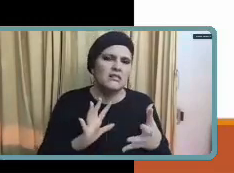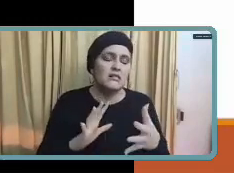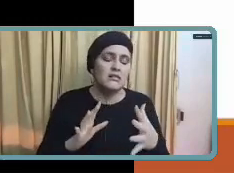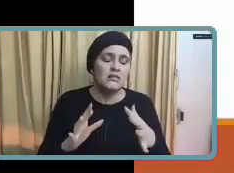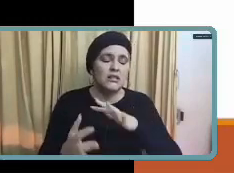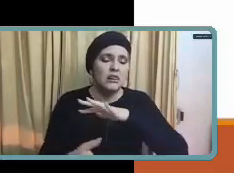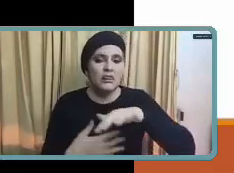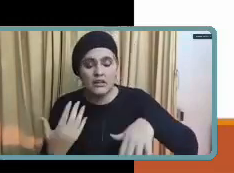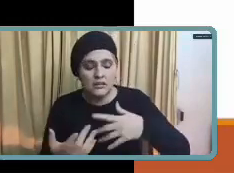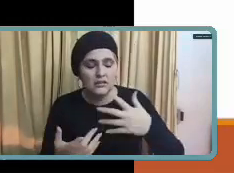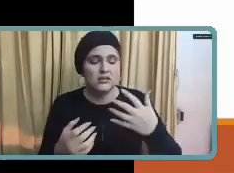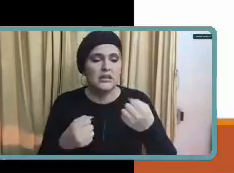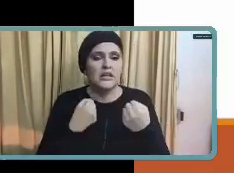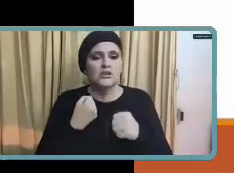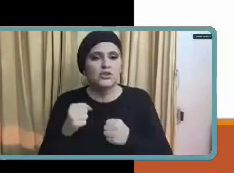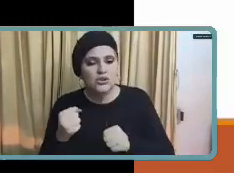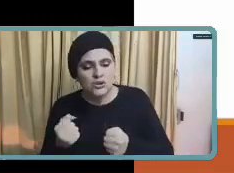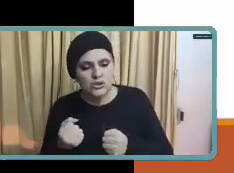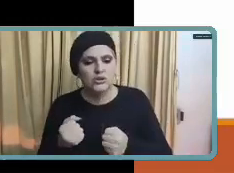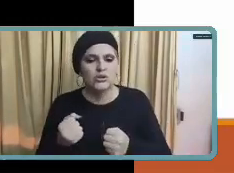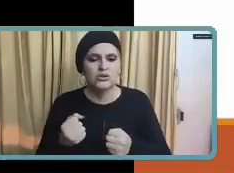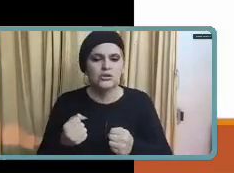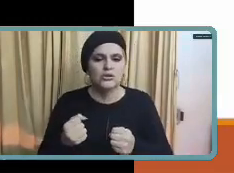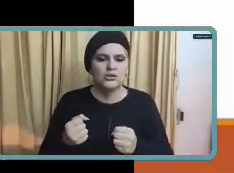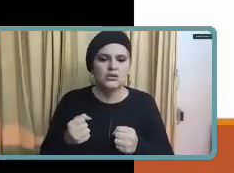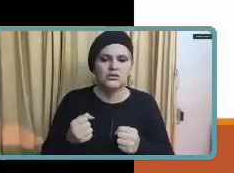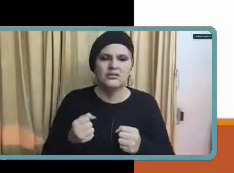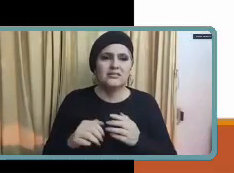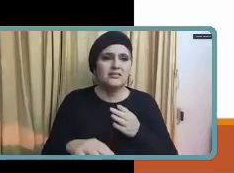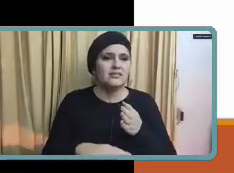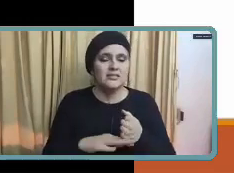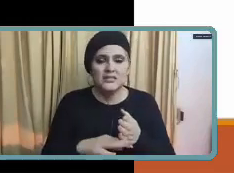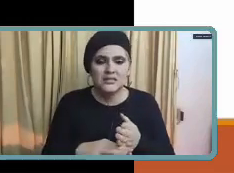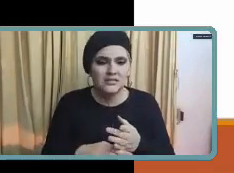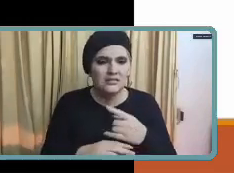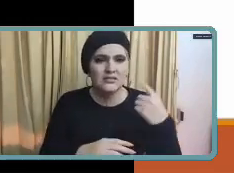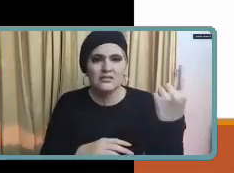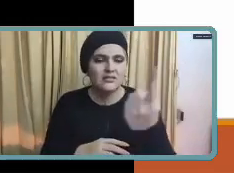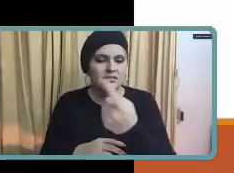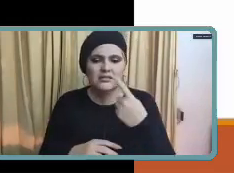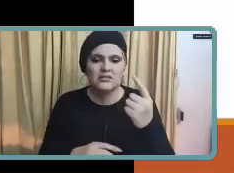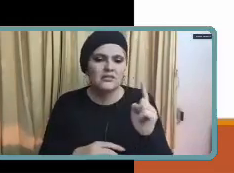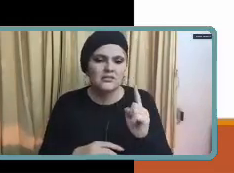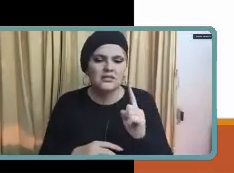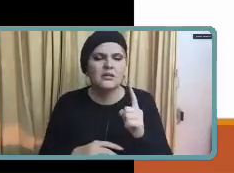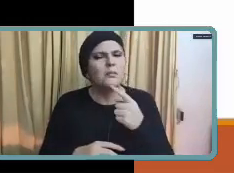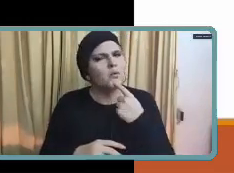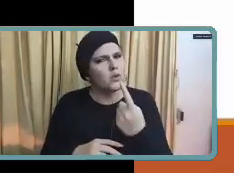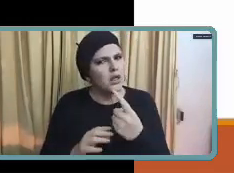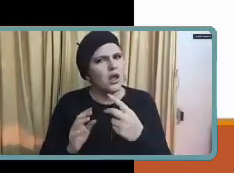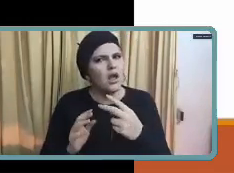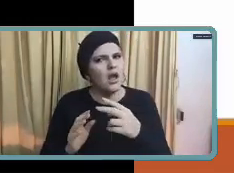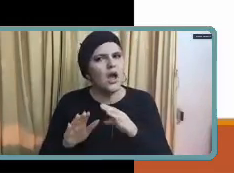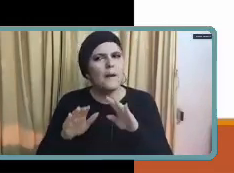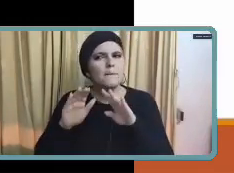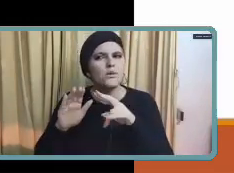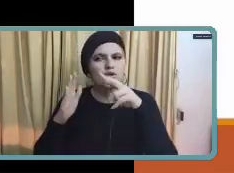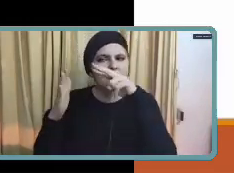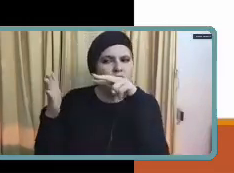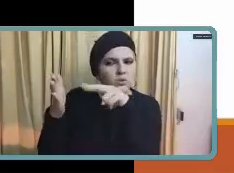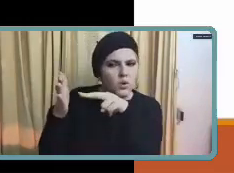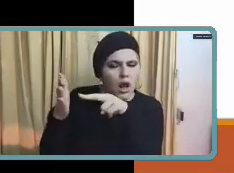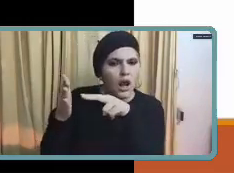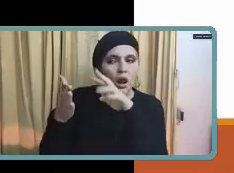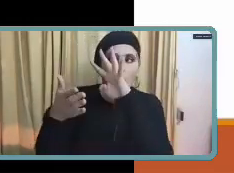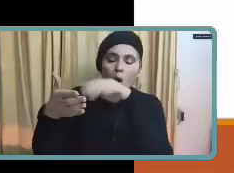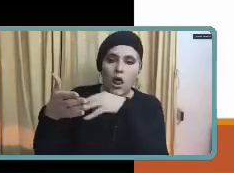ansioso, no basta la salida terapéutica, y uno le pregunta, ¿tiene apoyos visuales en la casa? ¿Tiene un horario visual en la casa? ¿Tiene